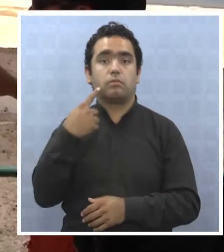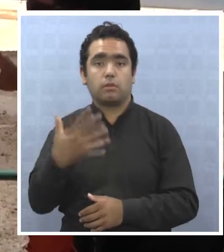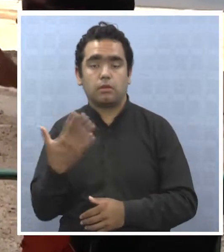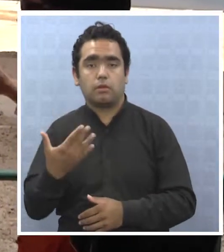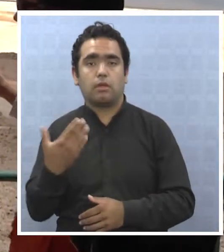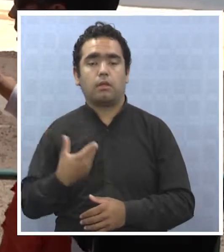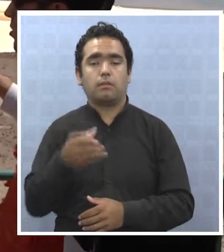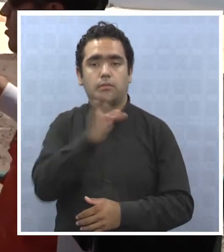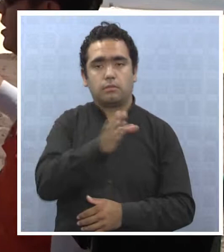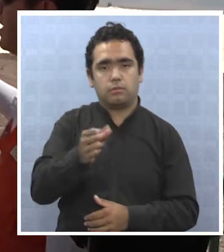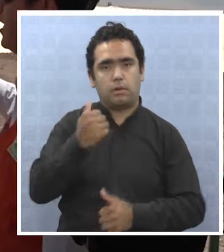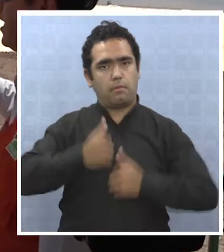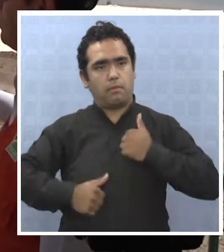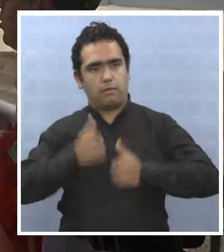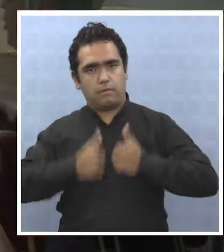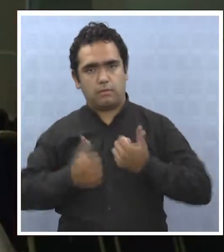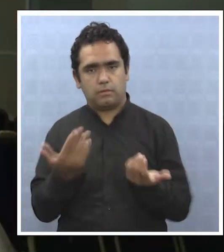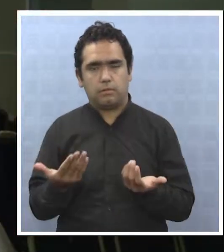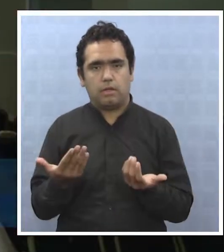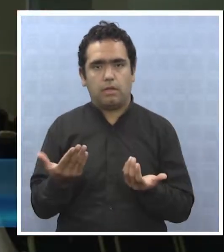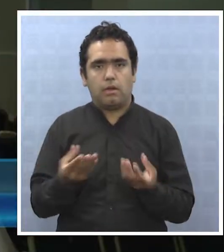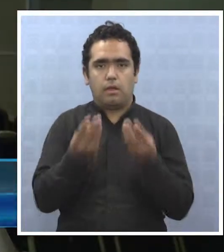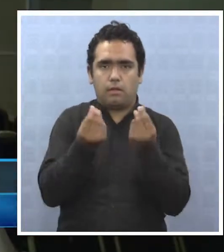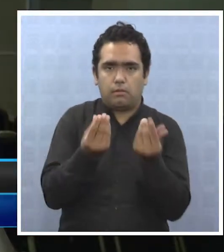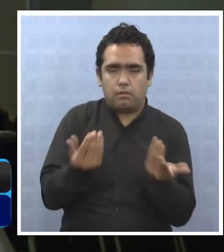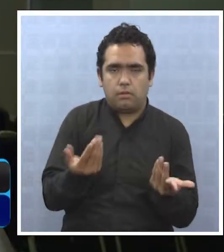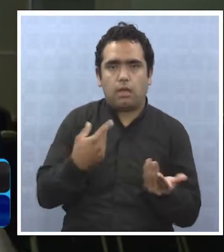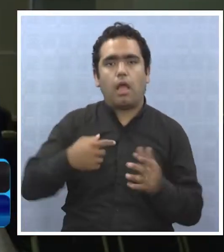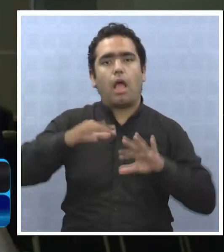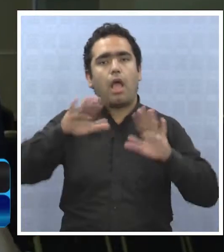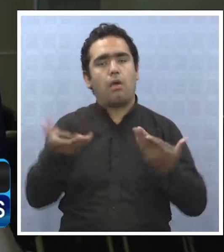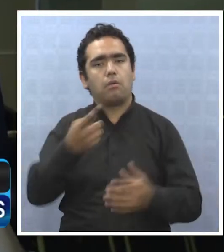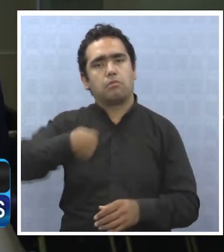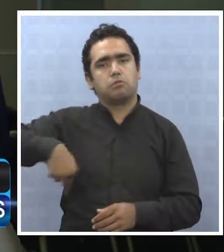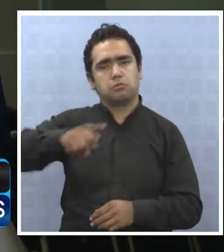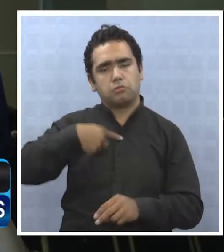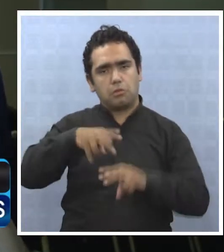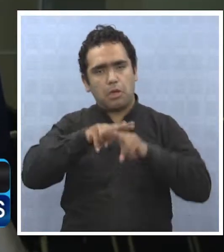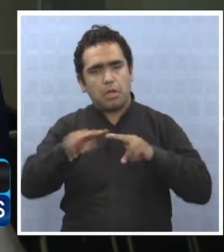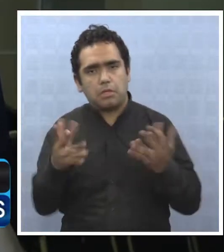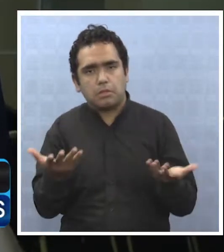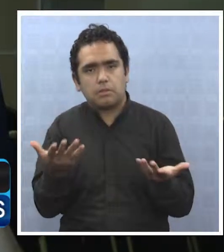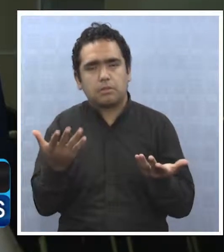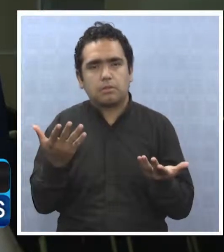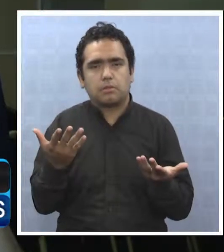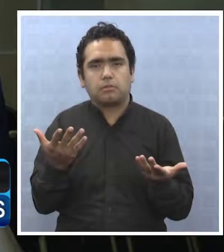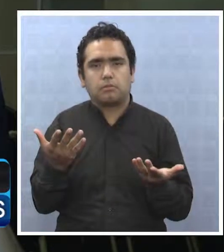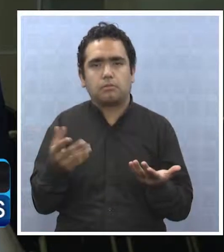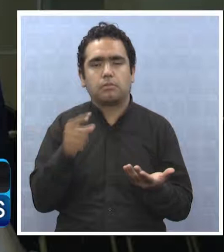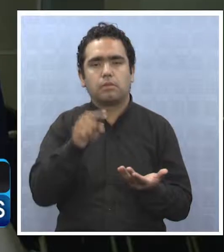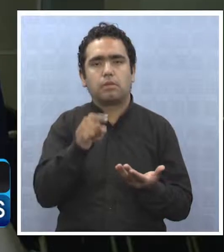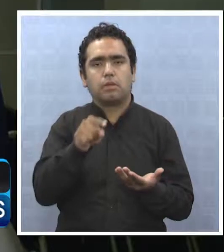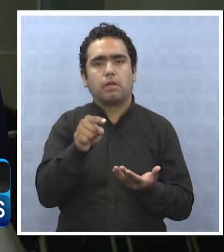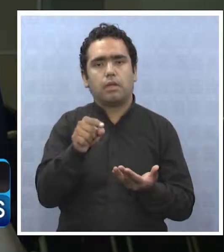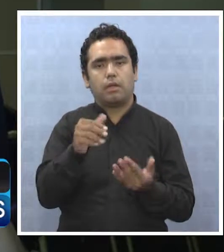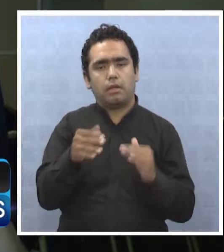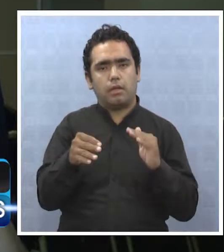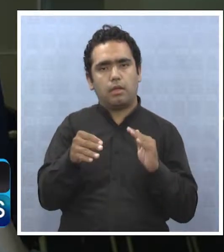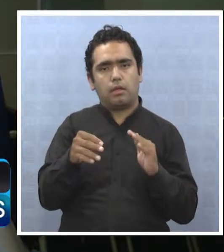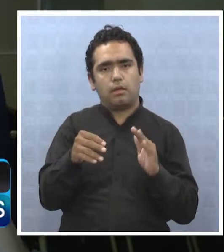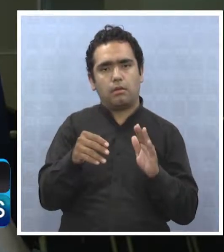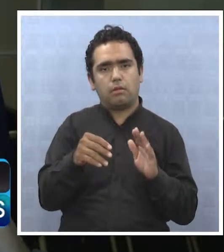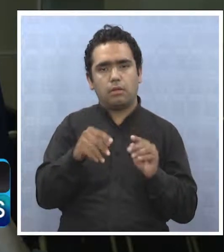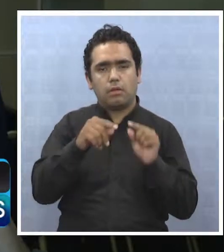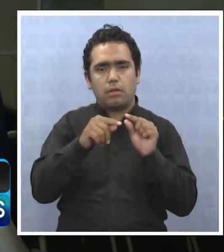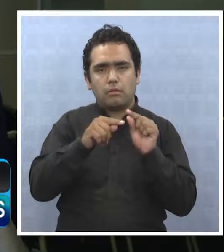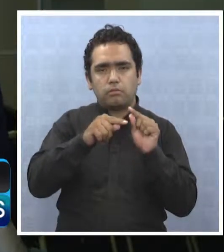talento adecuado para la minería. Lo que estamos haciendo en particular ahora es generando fundamentalmente estándares